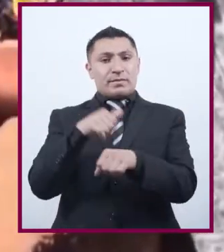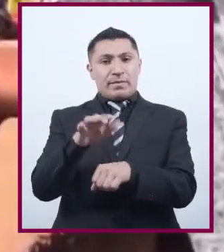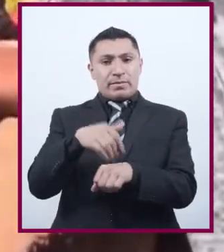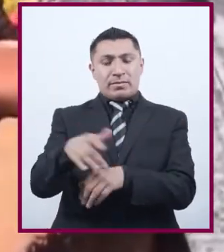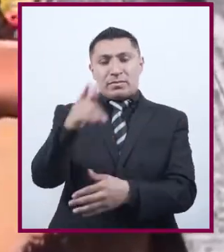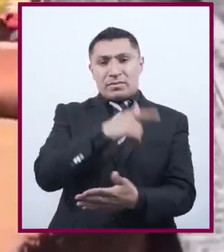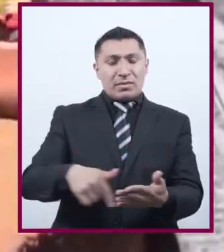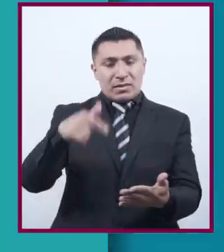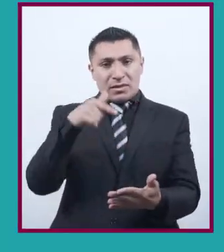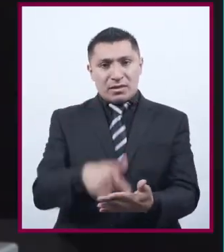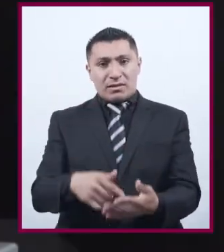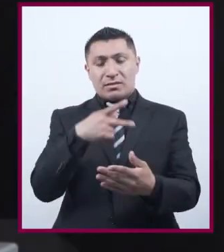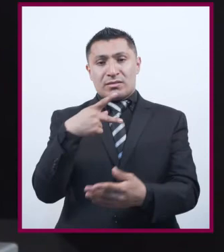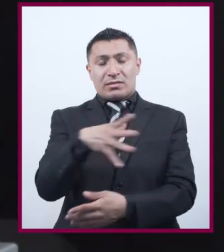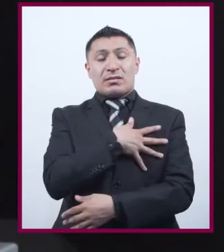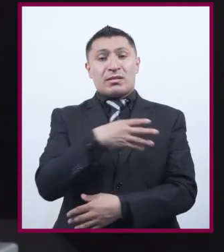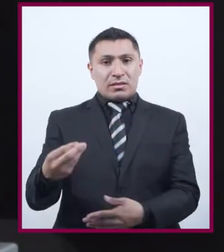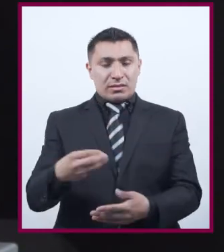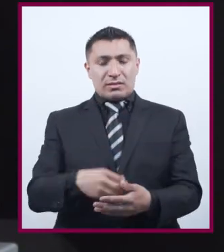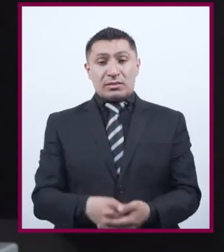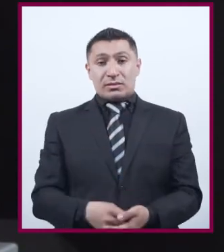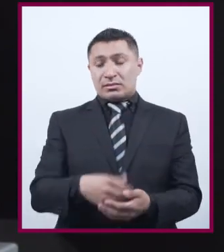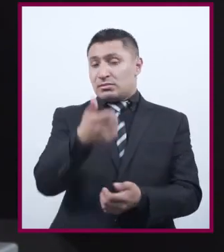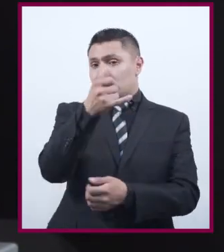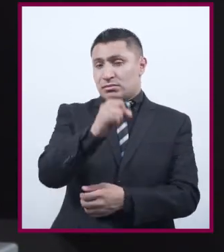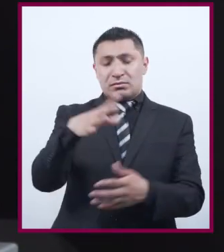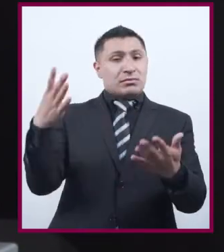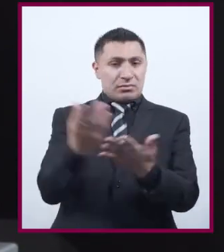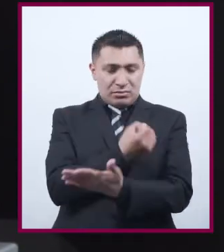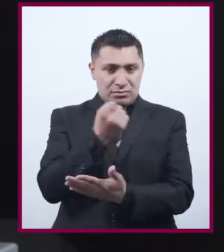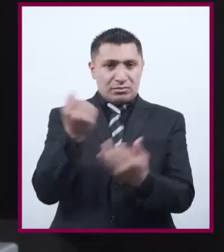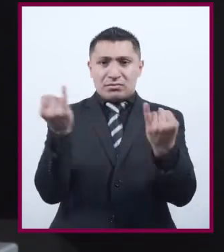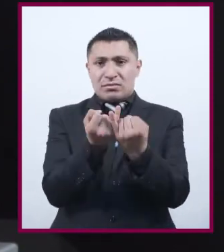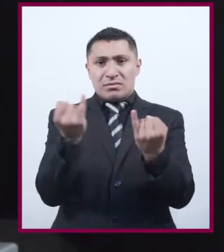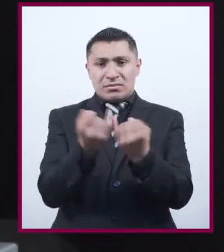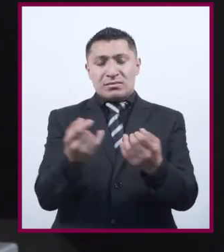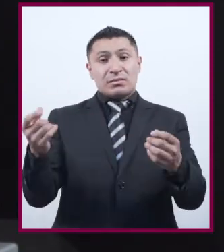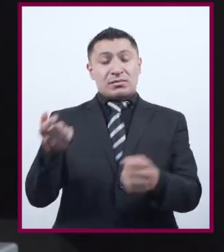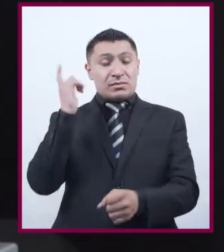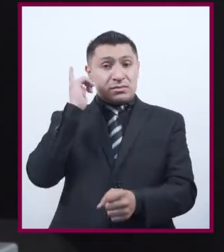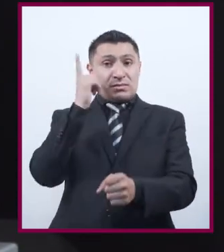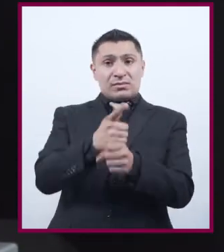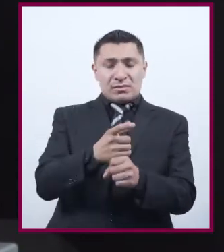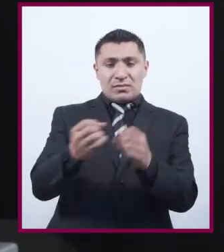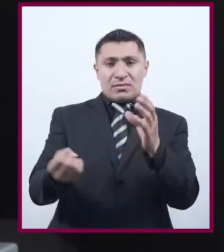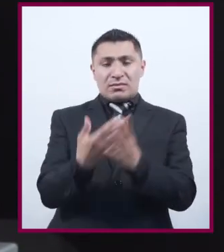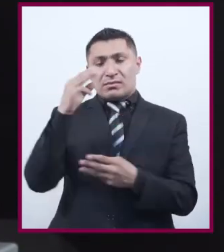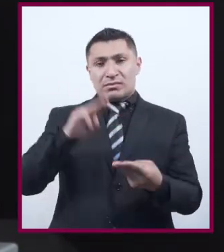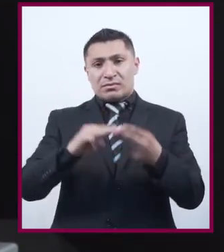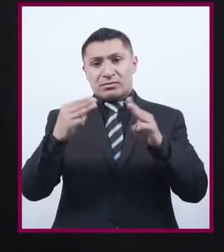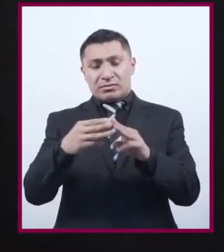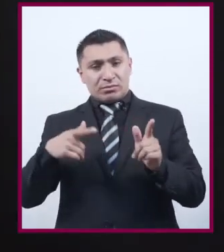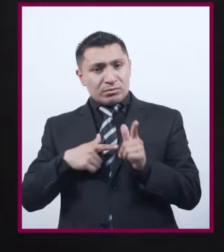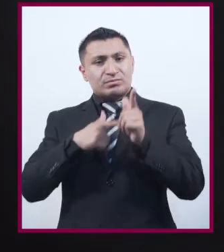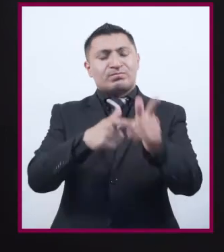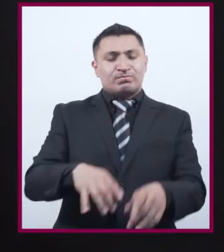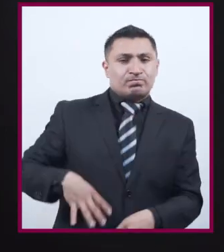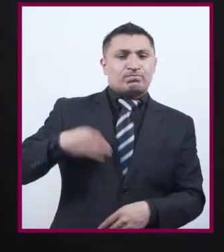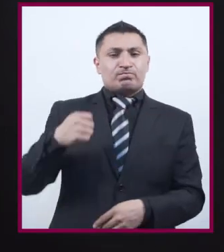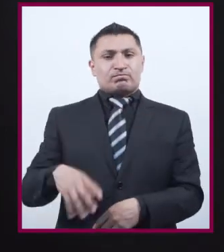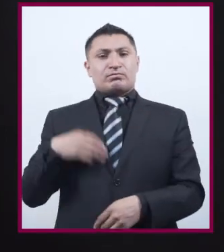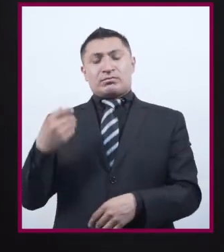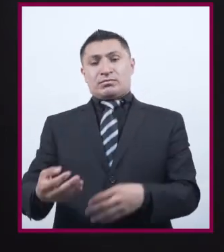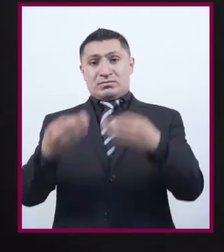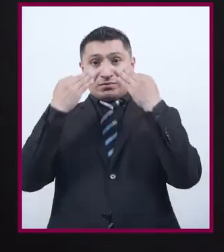espaciamiento de sus hijos. Pero así como había triunfos, también salían a la luz nuevos motivos para continuar la lucha. Muestra de